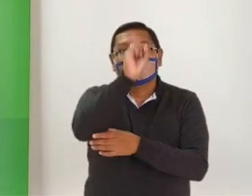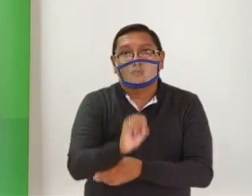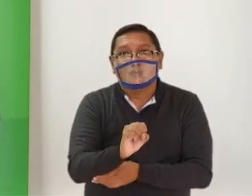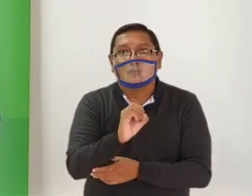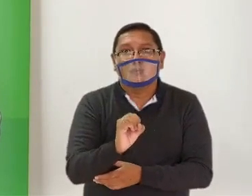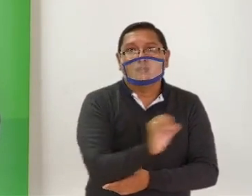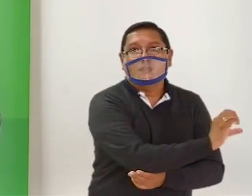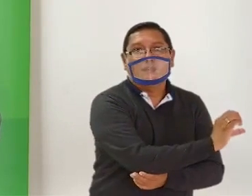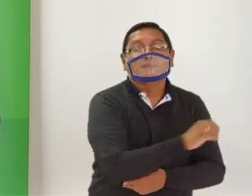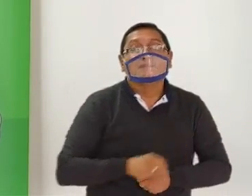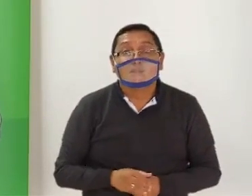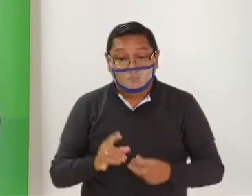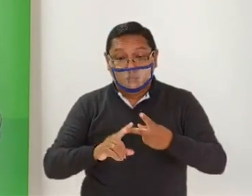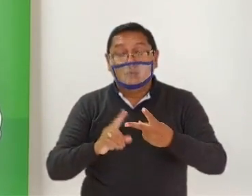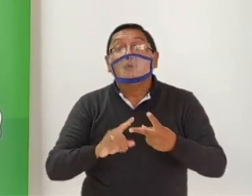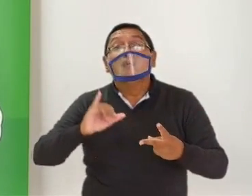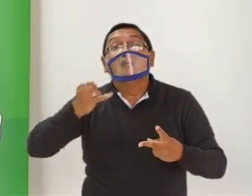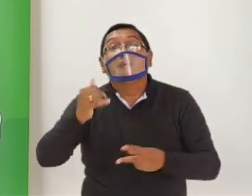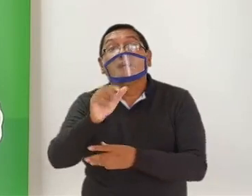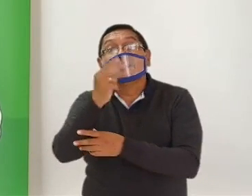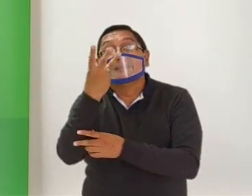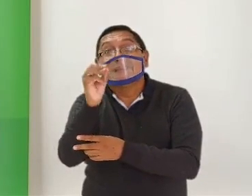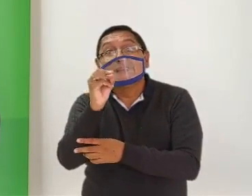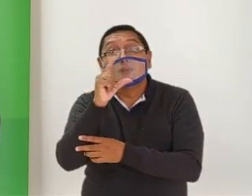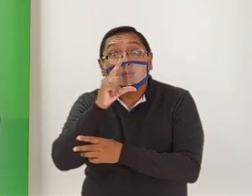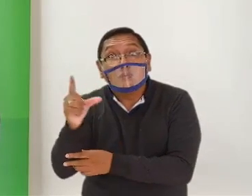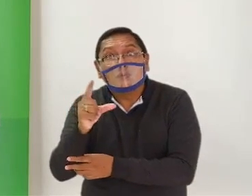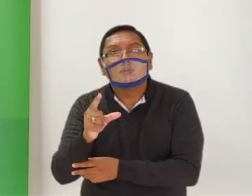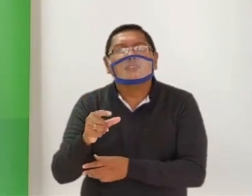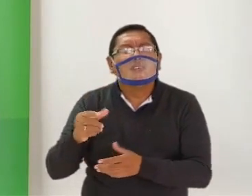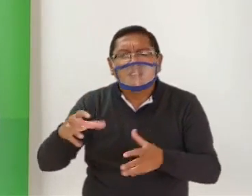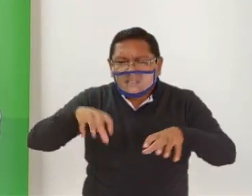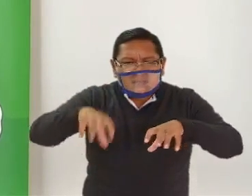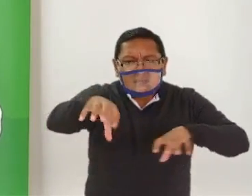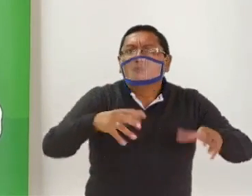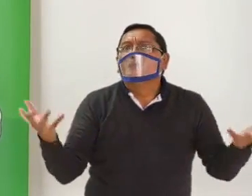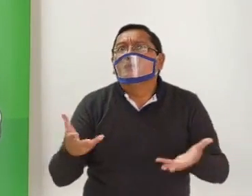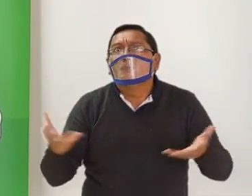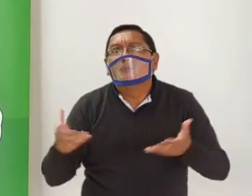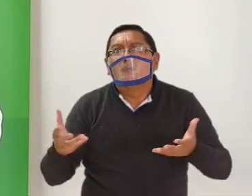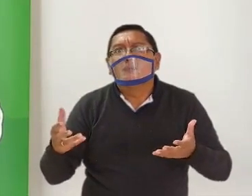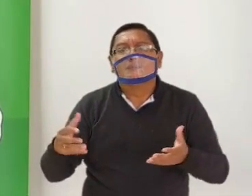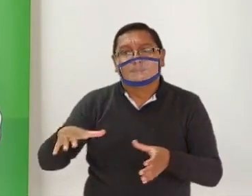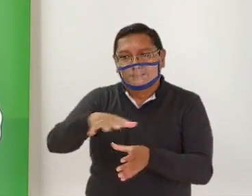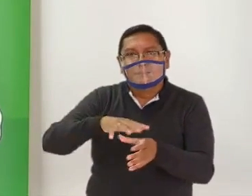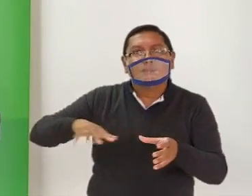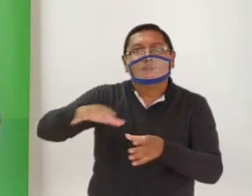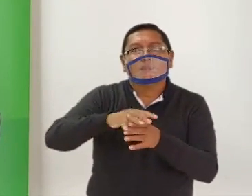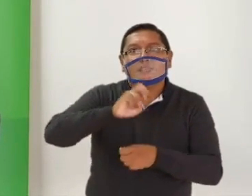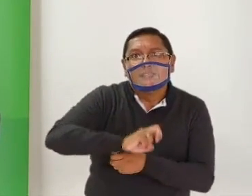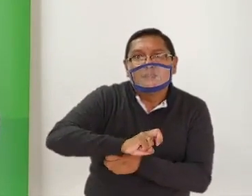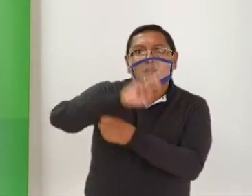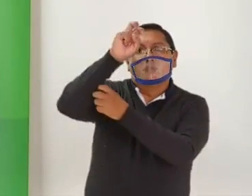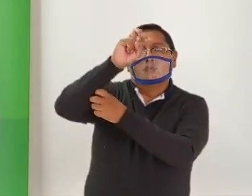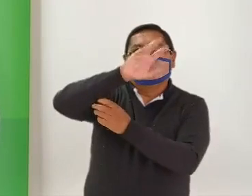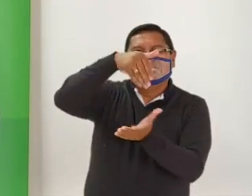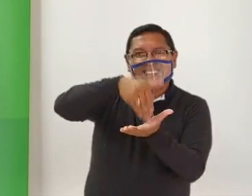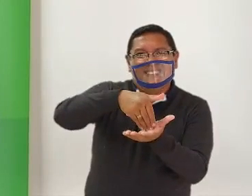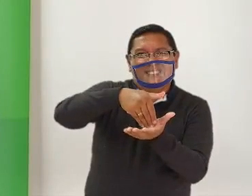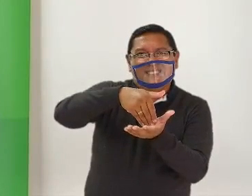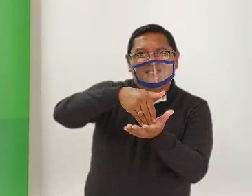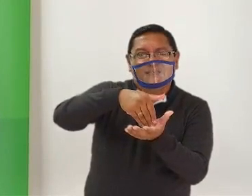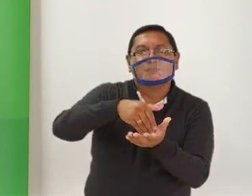El jueves 30 de julio abrirán los comercios especializados en la localidad de Norte Centro Histórico.